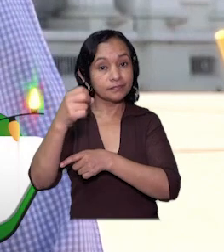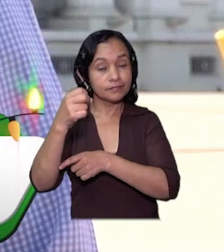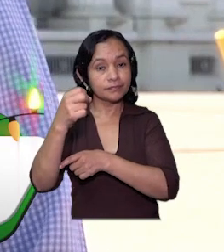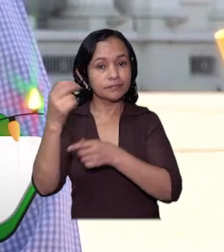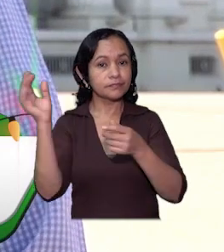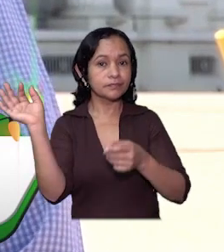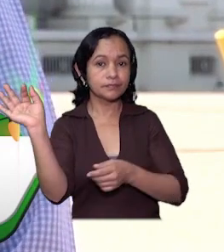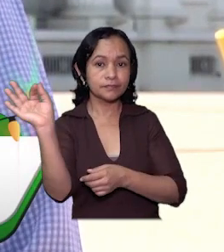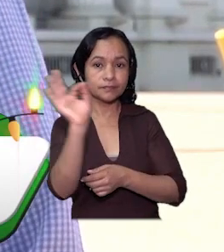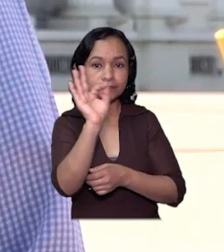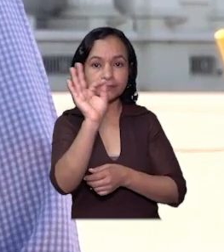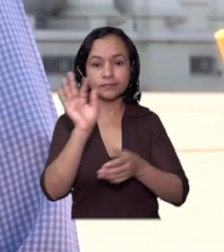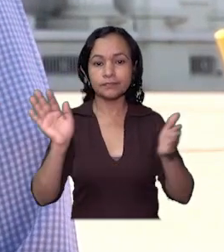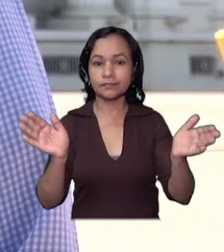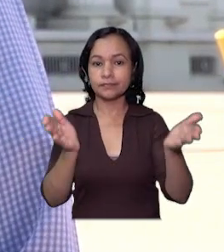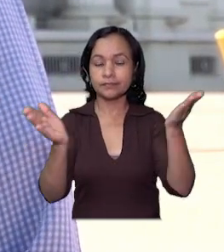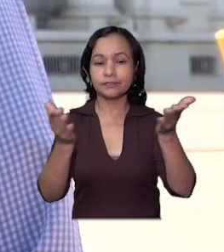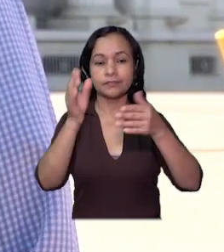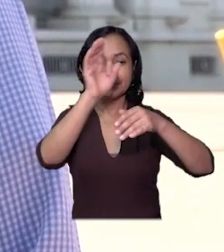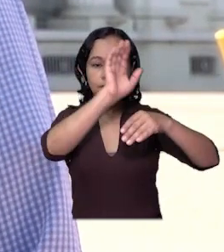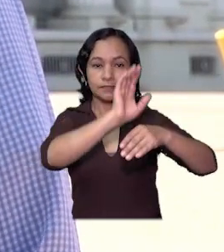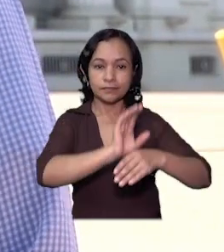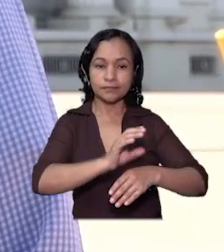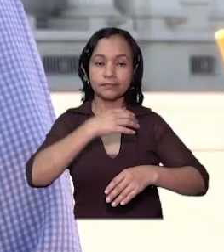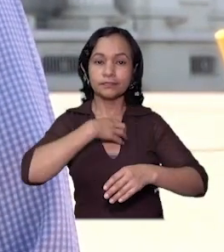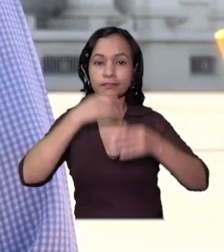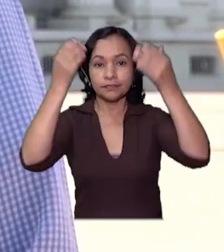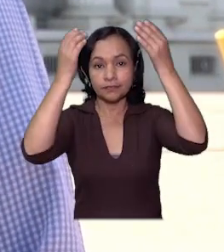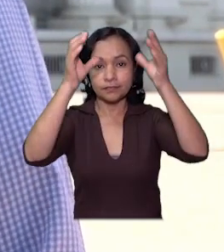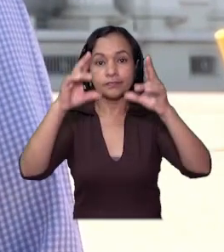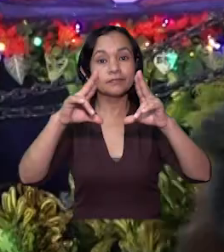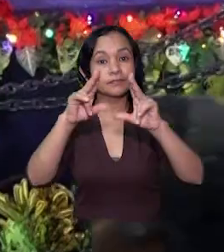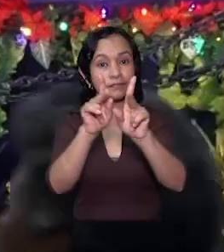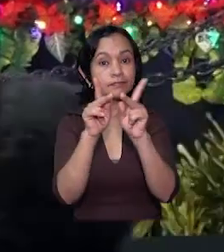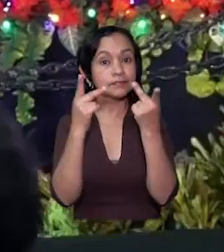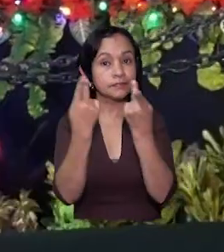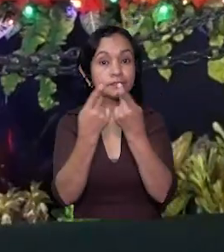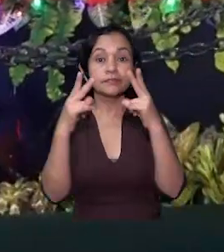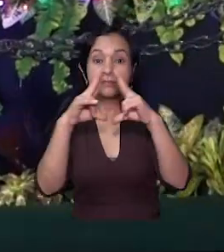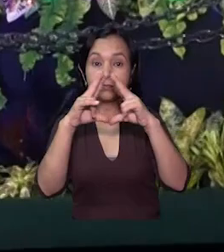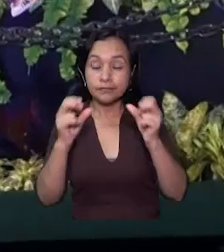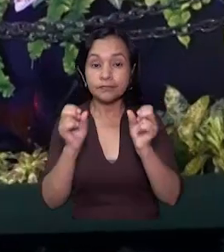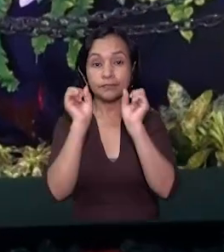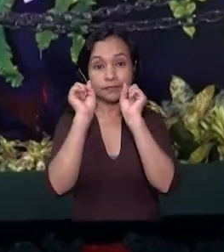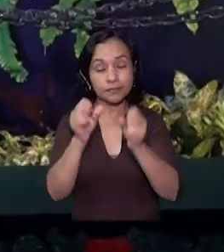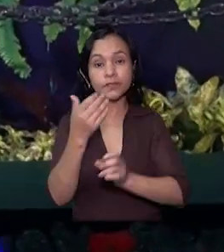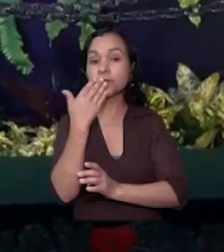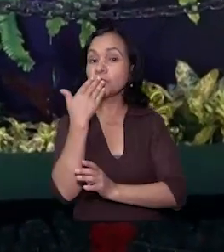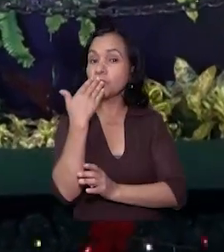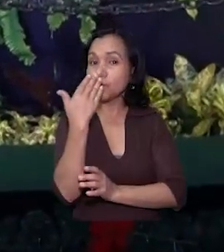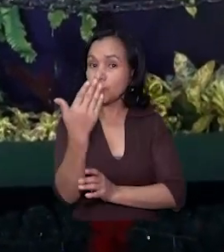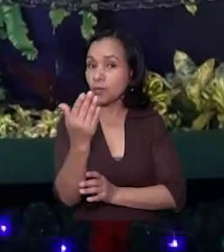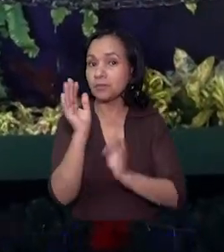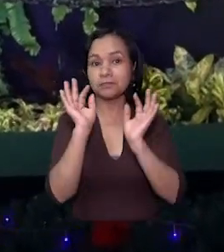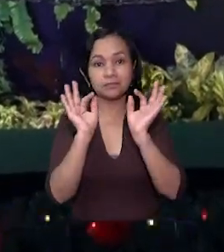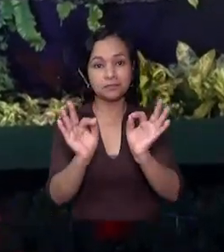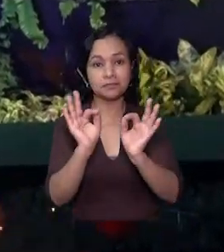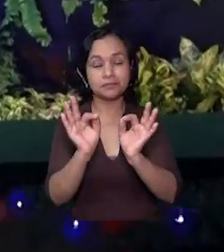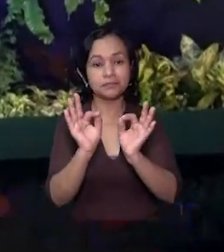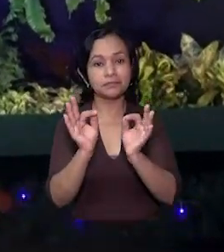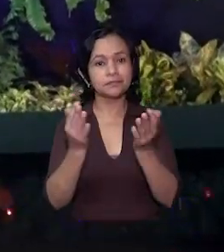una manera de promover las tradiciones culturales propias de nuestro pueblo. Fue exitoso, ¿verdad?